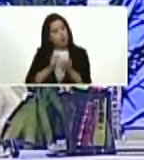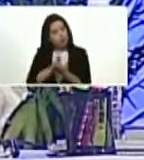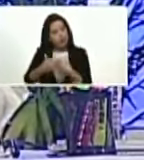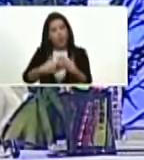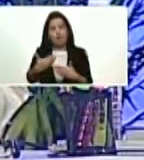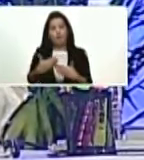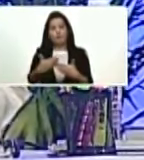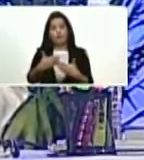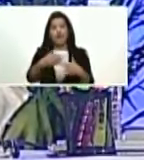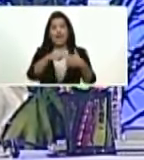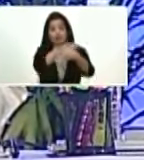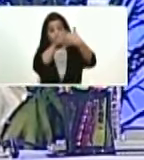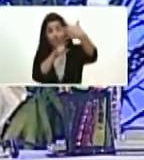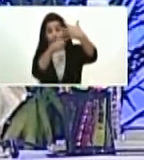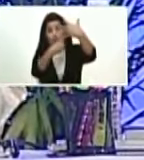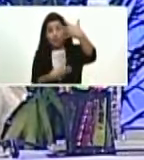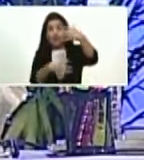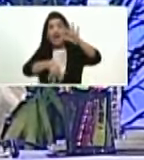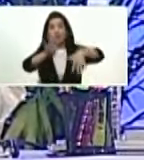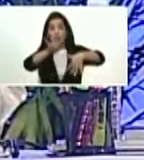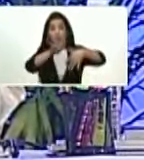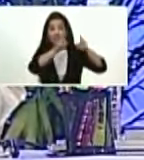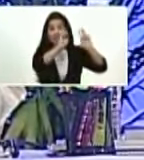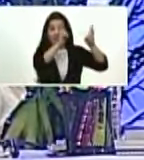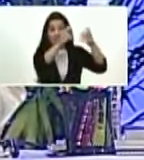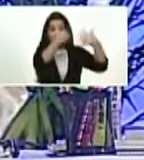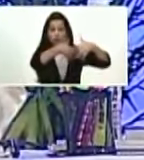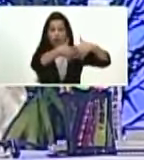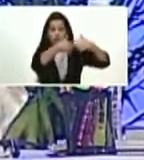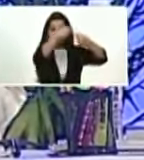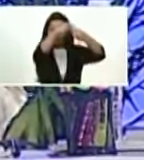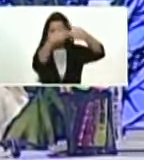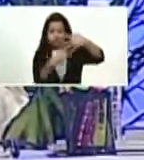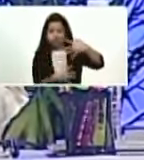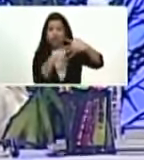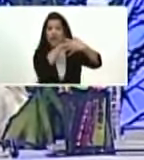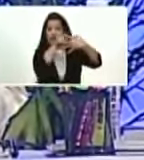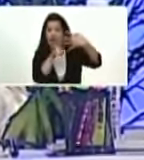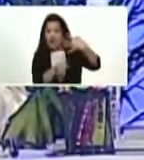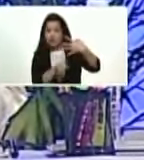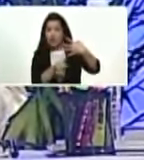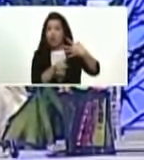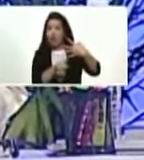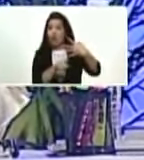aterrizar, ya están en tiempo real, como dicen, cayendo y corriendo,